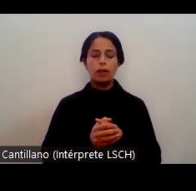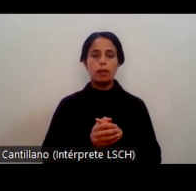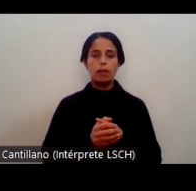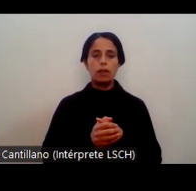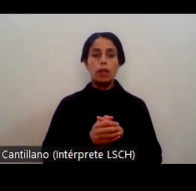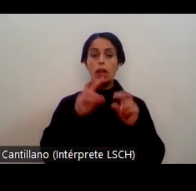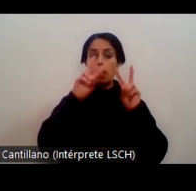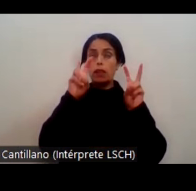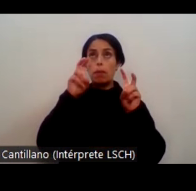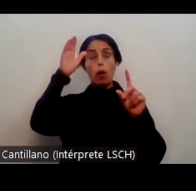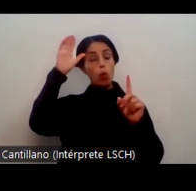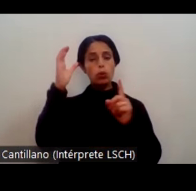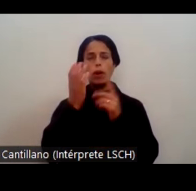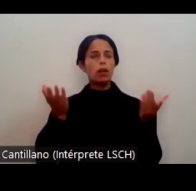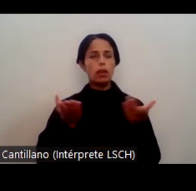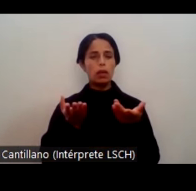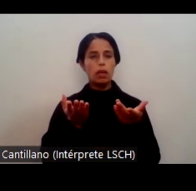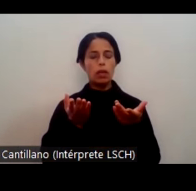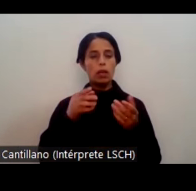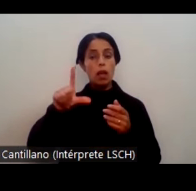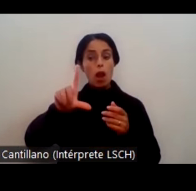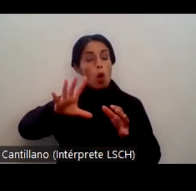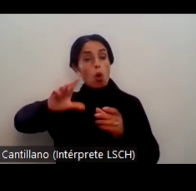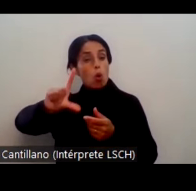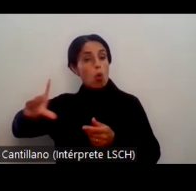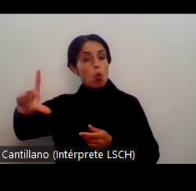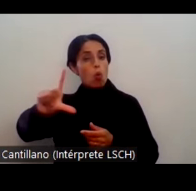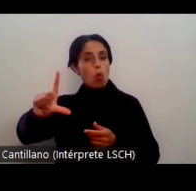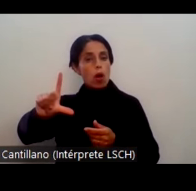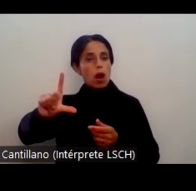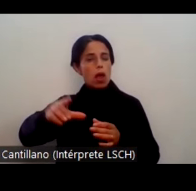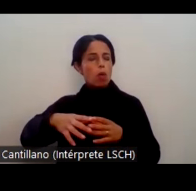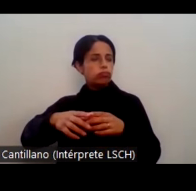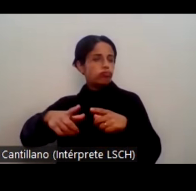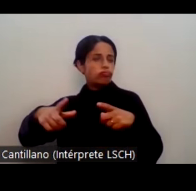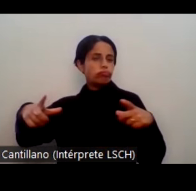términos culturales el área atacameña es un poquito más amplia.